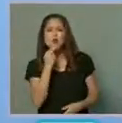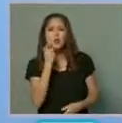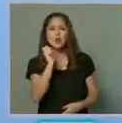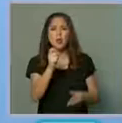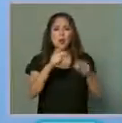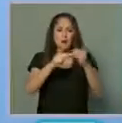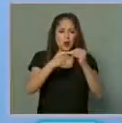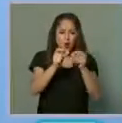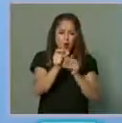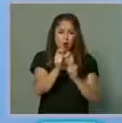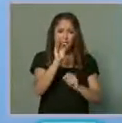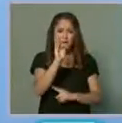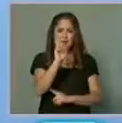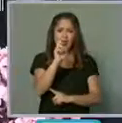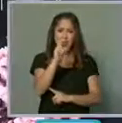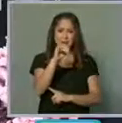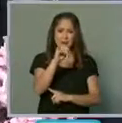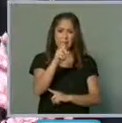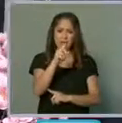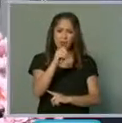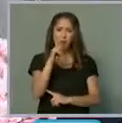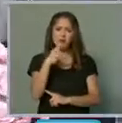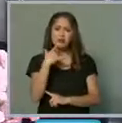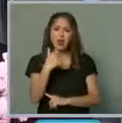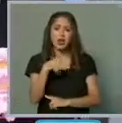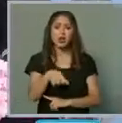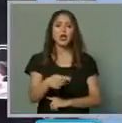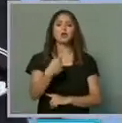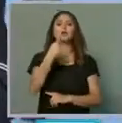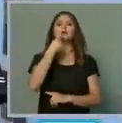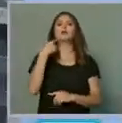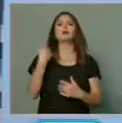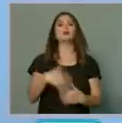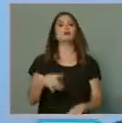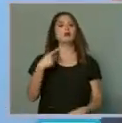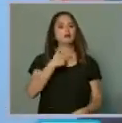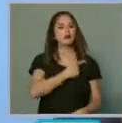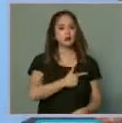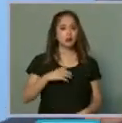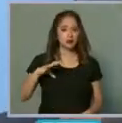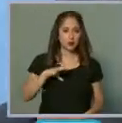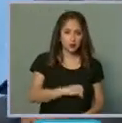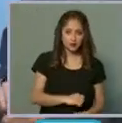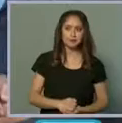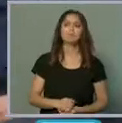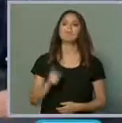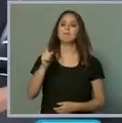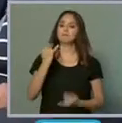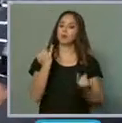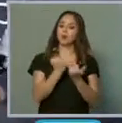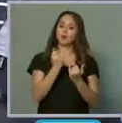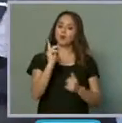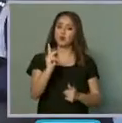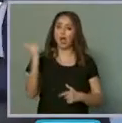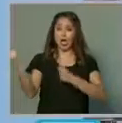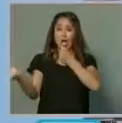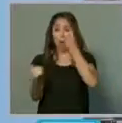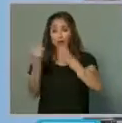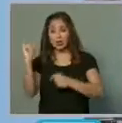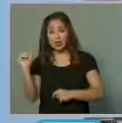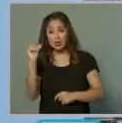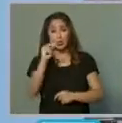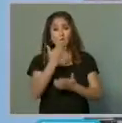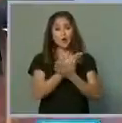medio fermentado Sí. que es raro. Sí. Hasta ese me gusta. Ah, mira. Sí. Yo también, ese lo he probado. No a todo el mundo Sí. le gusta y lo hay en helado.